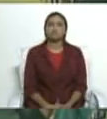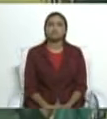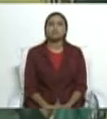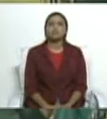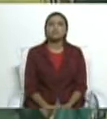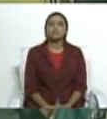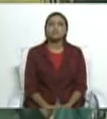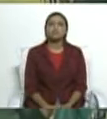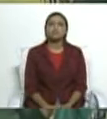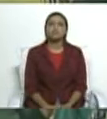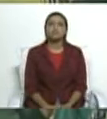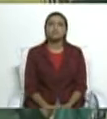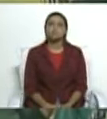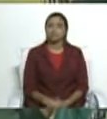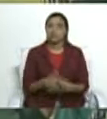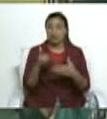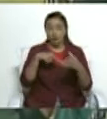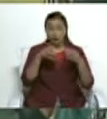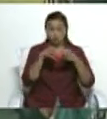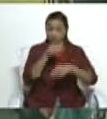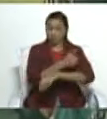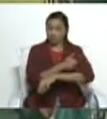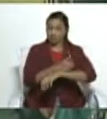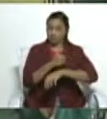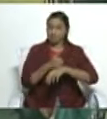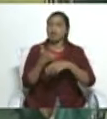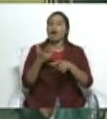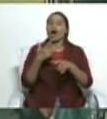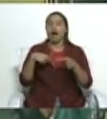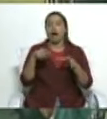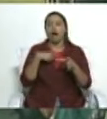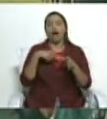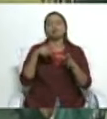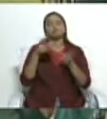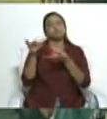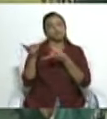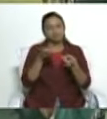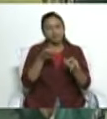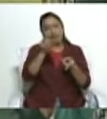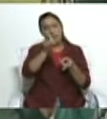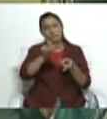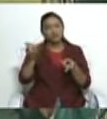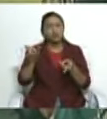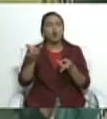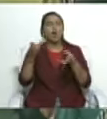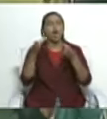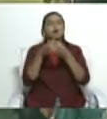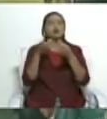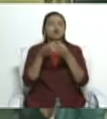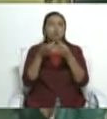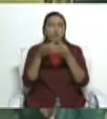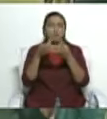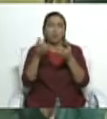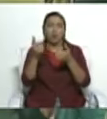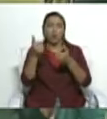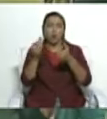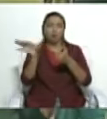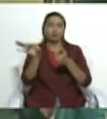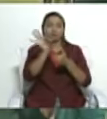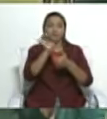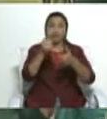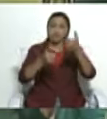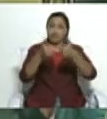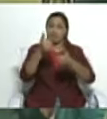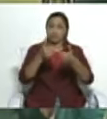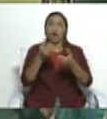los procesos electorales aquí en nuestra querida patria Venezuela. Muchas gracias por acudir a esta